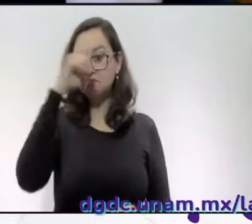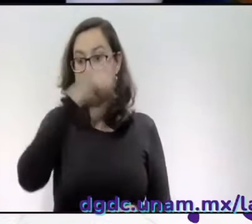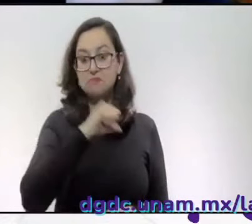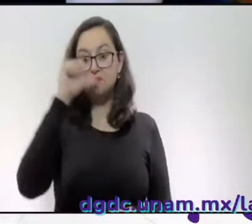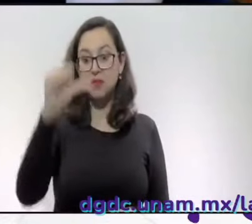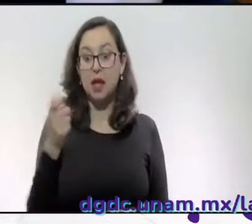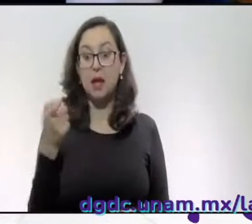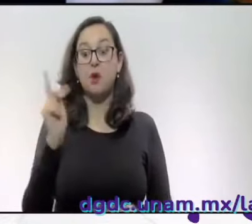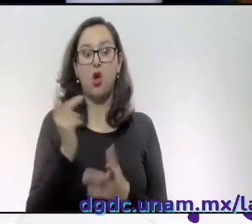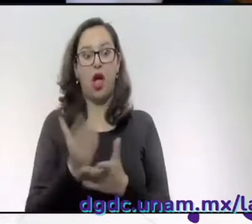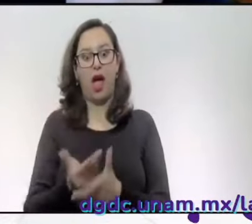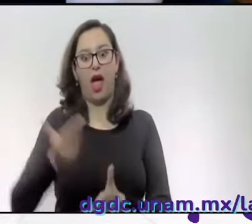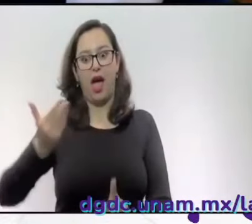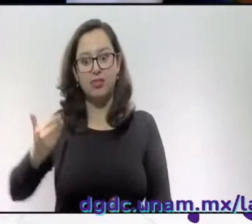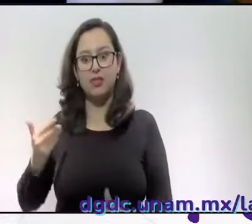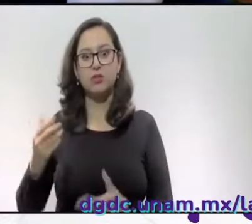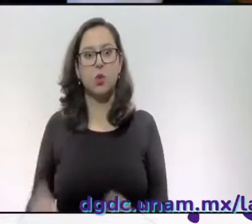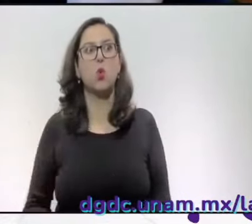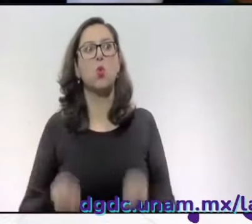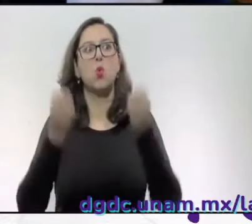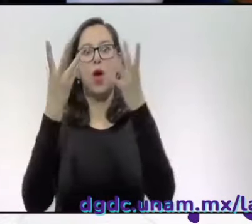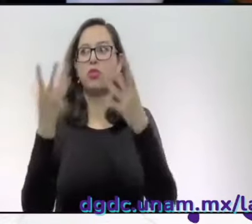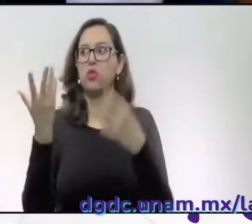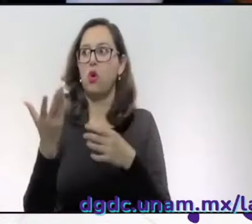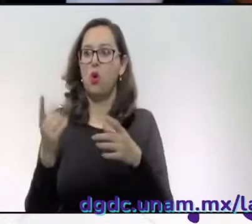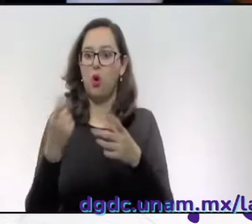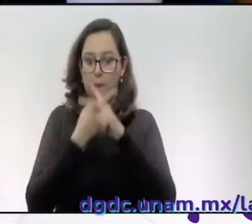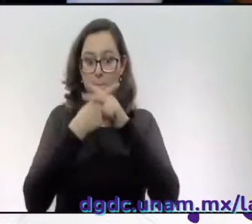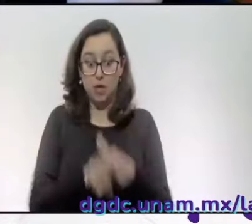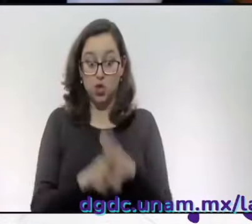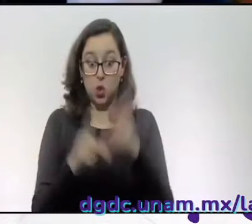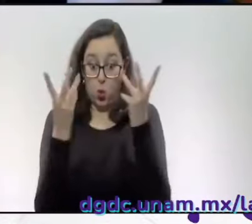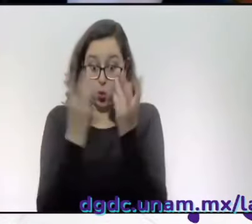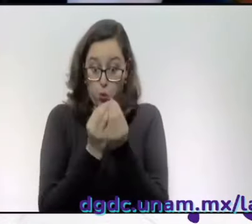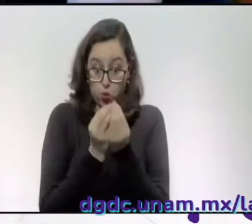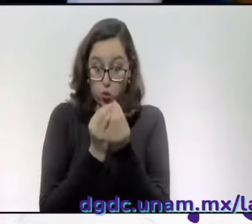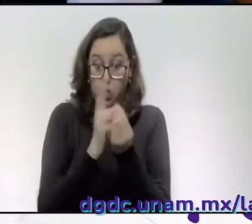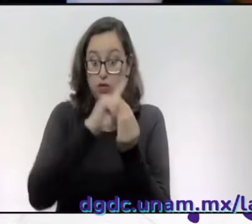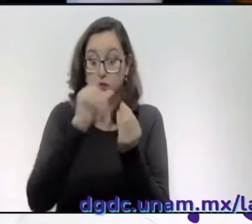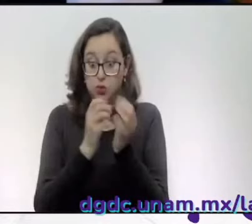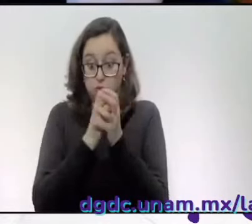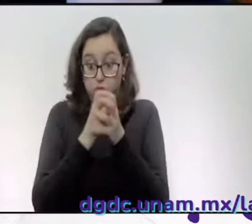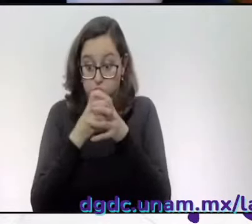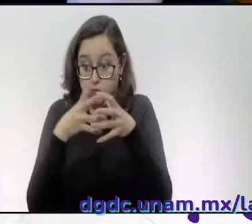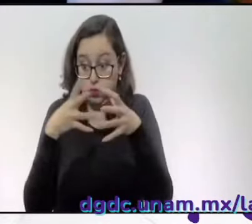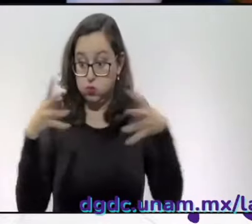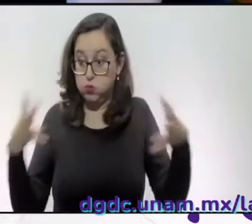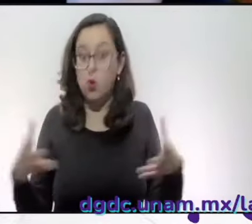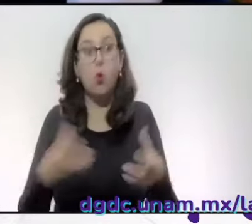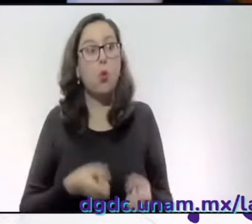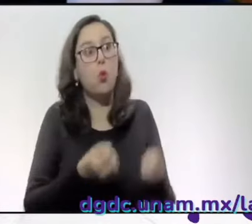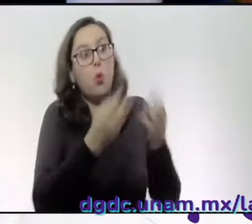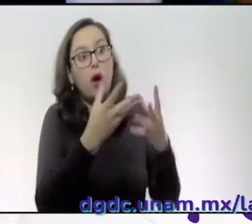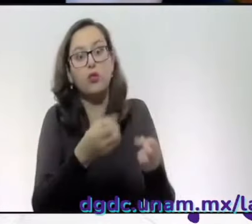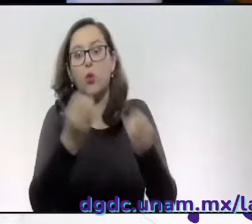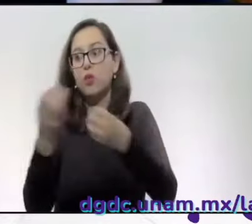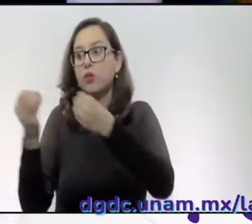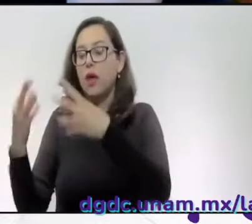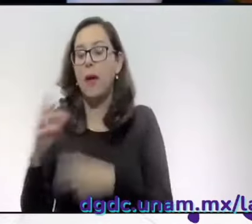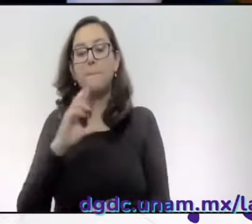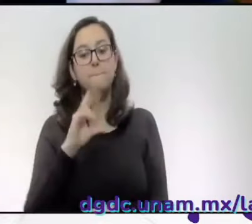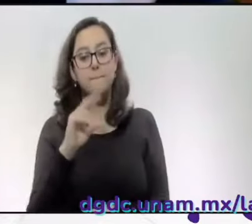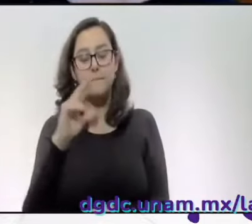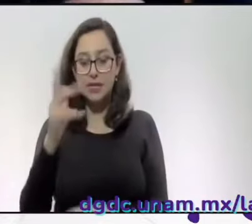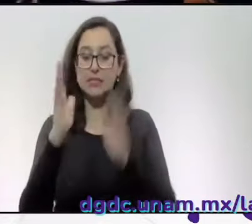era medir cuánta materia realmente había en el universo. Y eso es lo que ha mejorado mucho en los últimos 20 años. Hemos mandado satélites ahí arriba que han medido